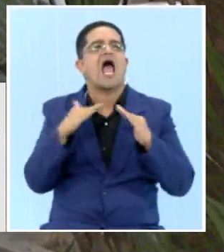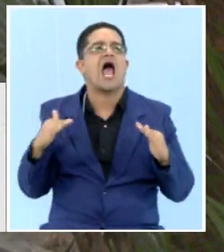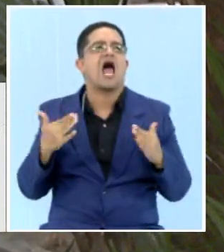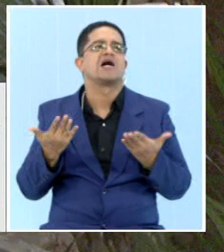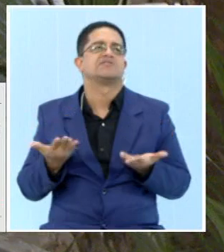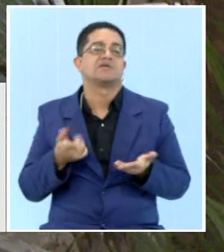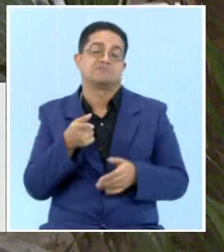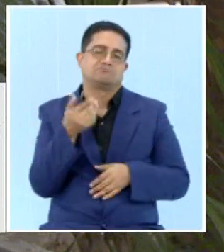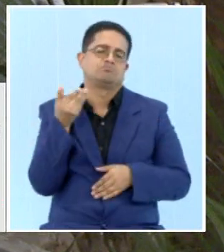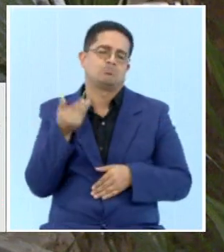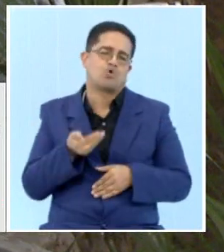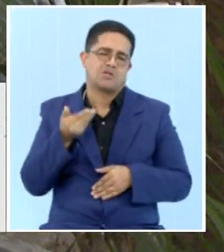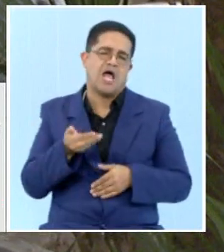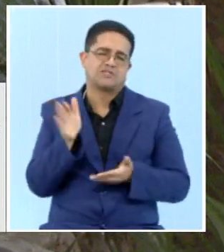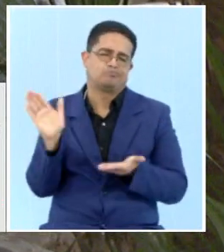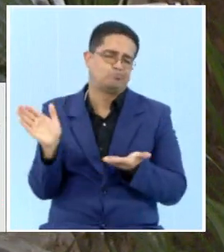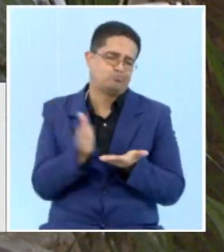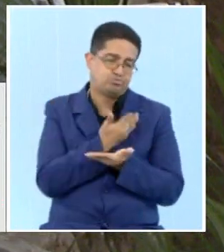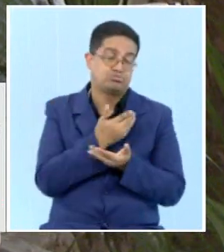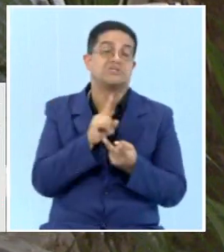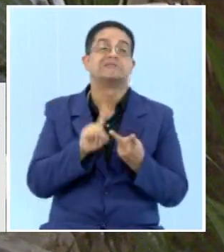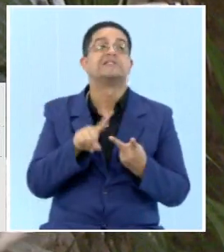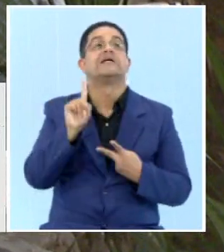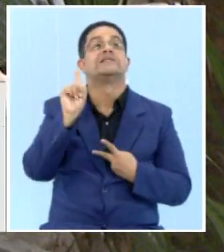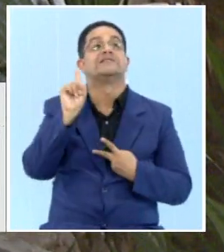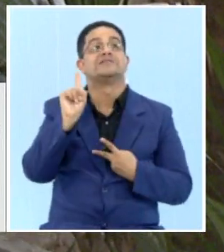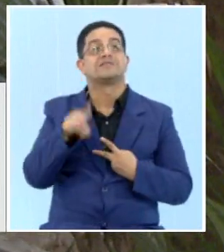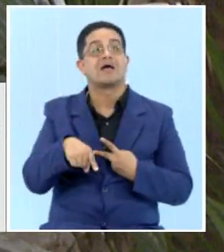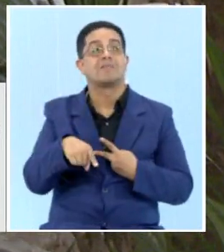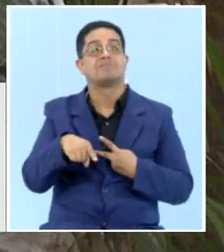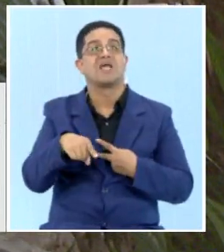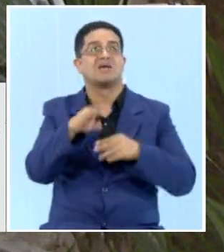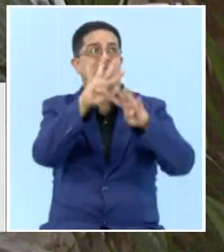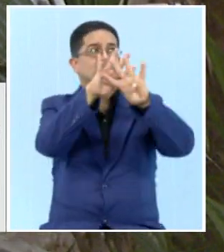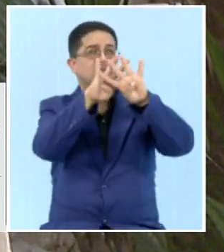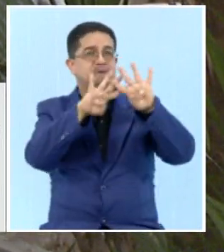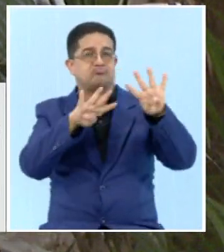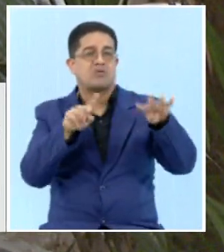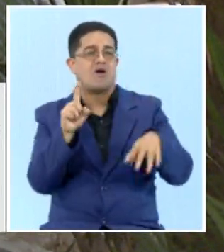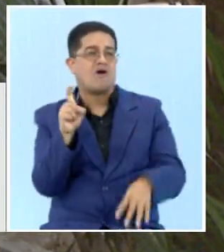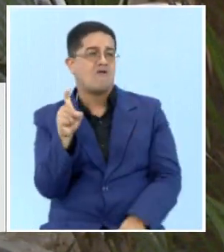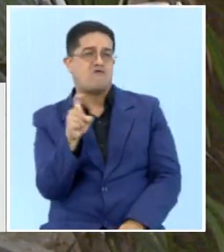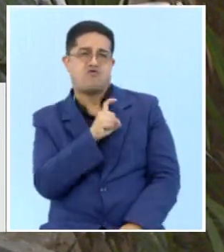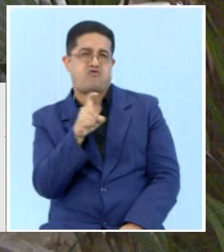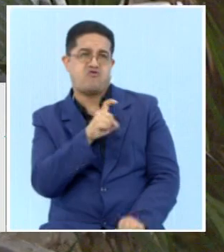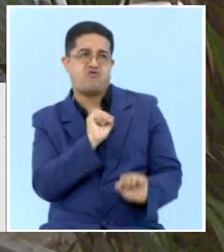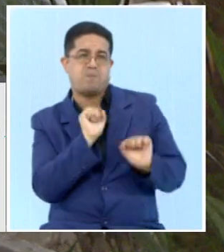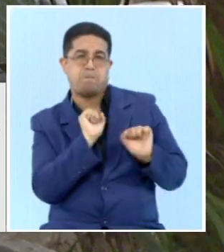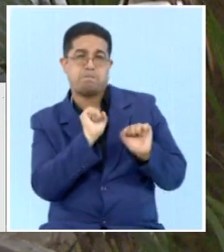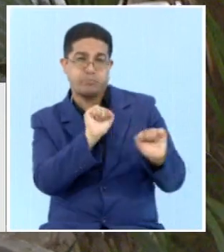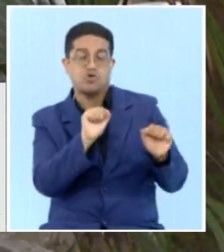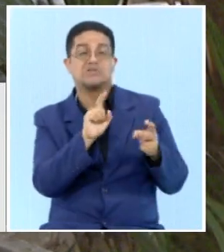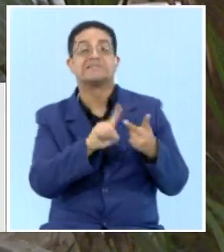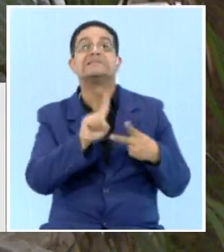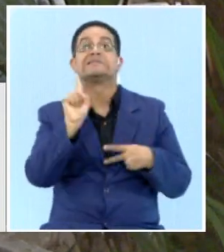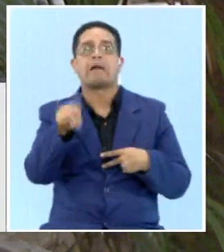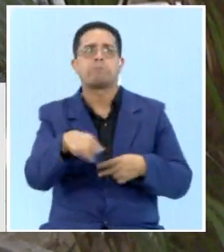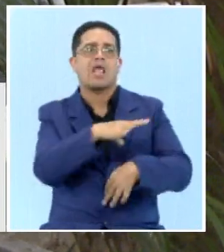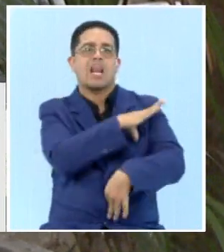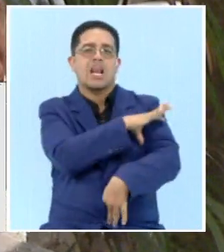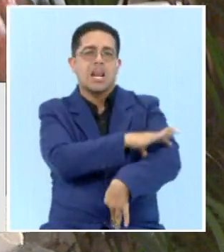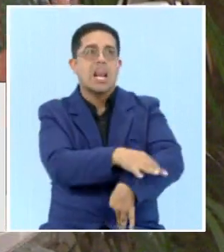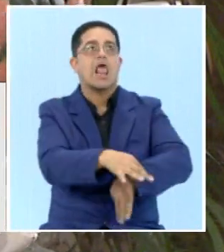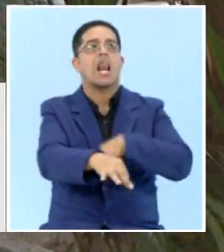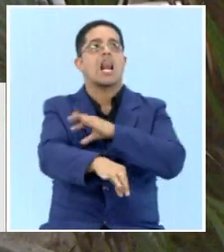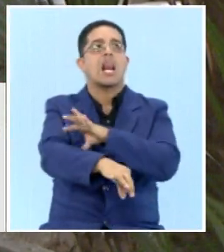casa es muy importante, utilizar mosqueteros, repelentes, incluso para la prevención utilizar mangas largas,